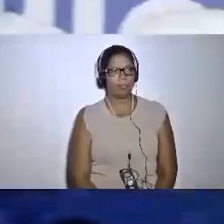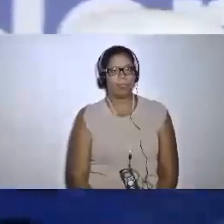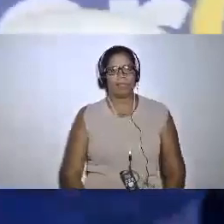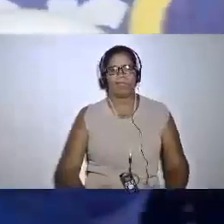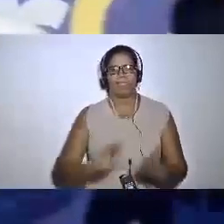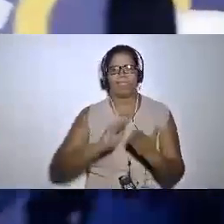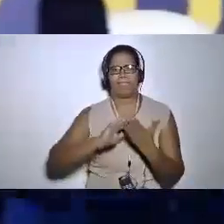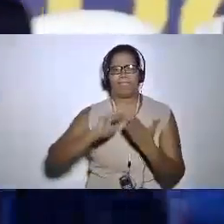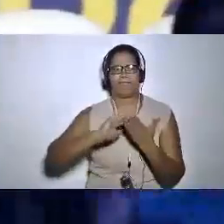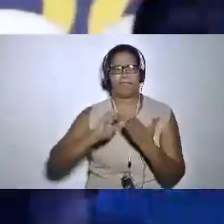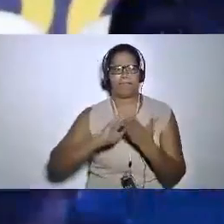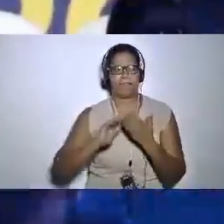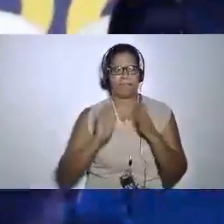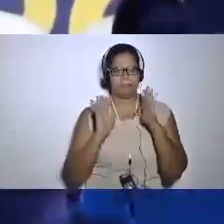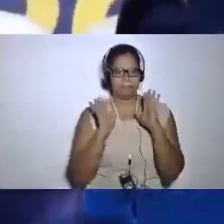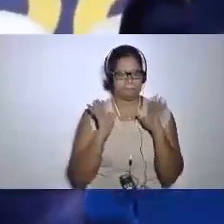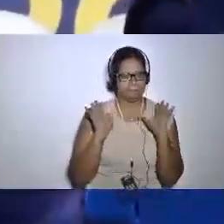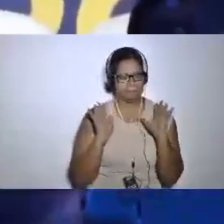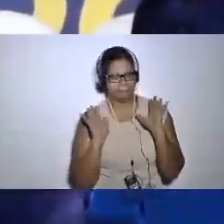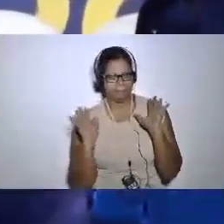Well, good morning, everyone.